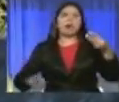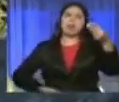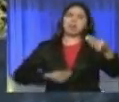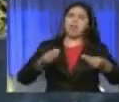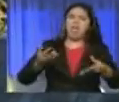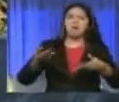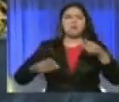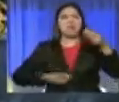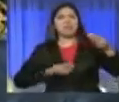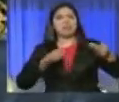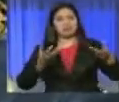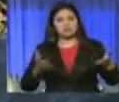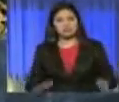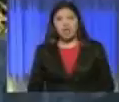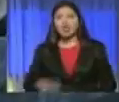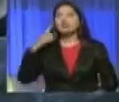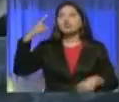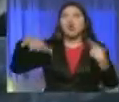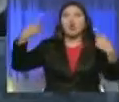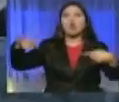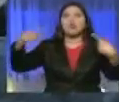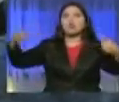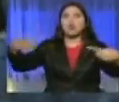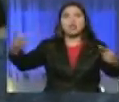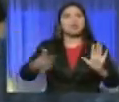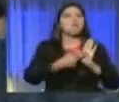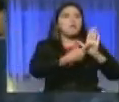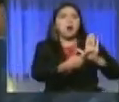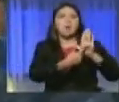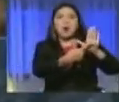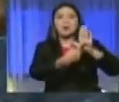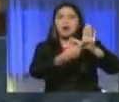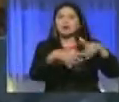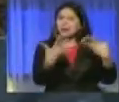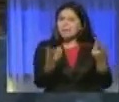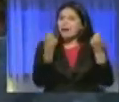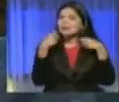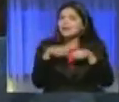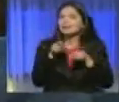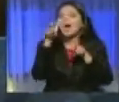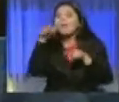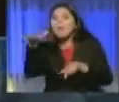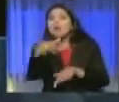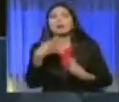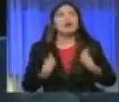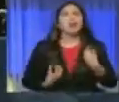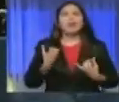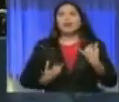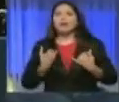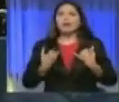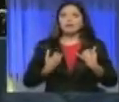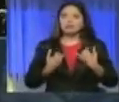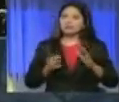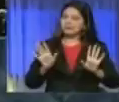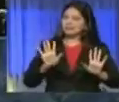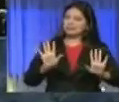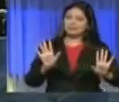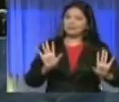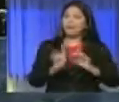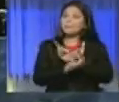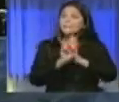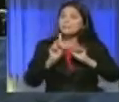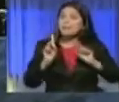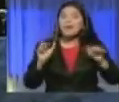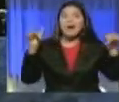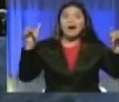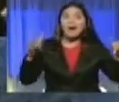que vamos a hacer, eso sí lo sacan todos los días para tratar de crear zozobra a nuestro pueblo, ¿no? Ah, pero las grandes cosas que